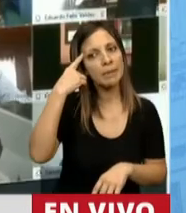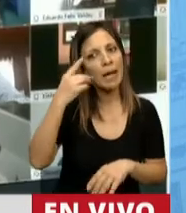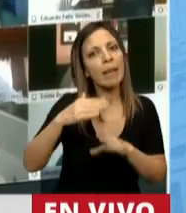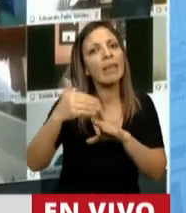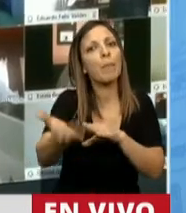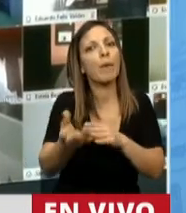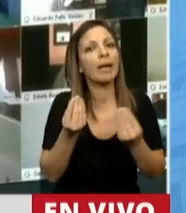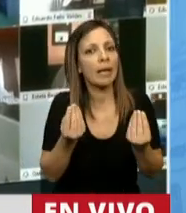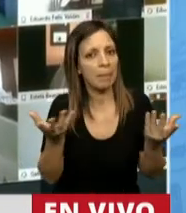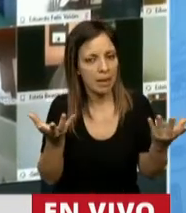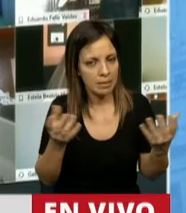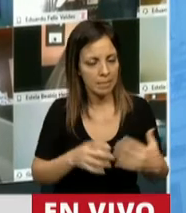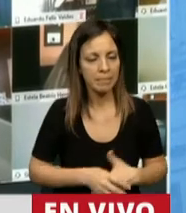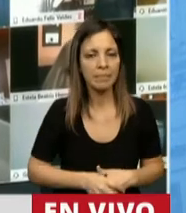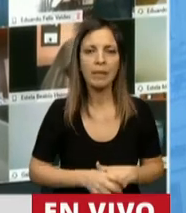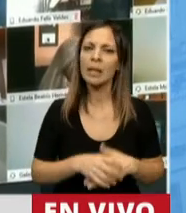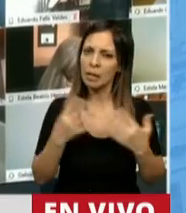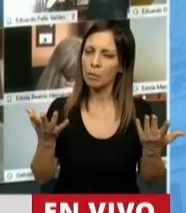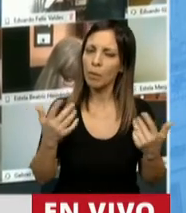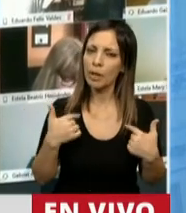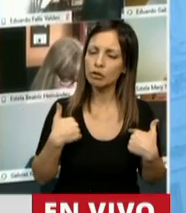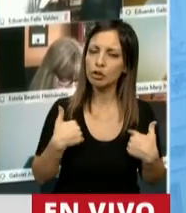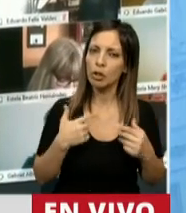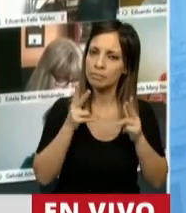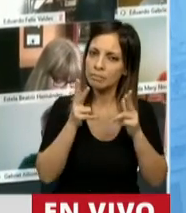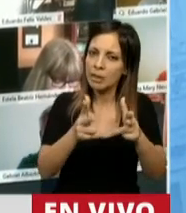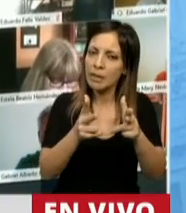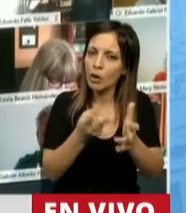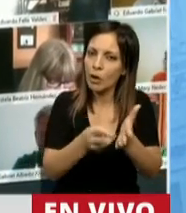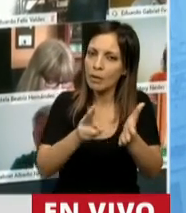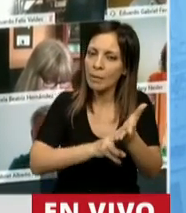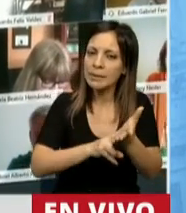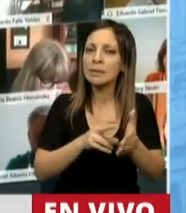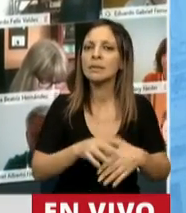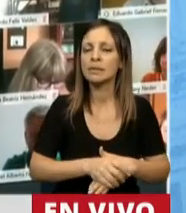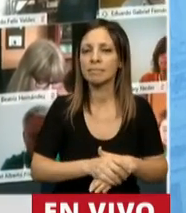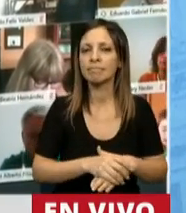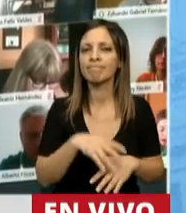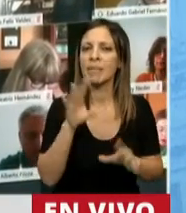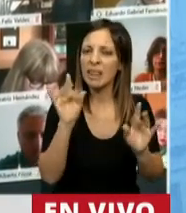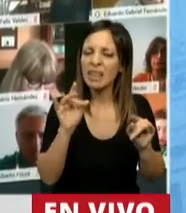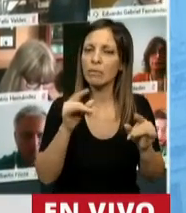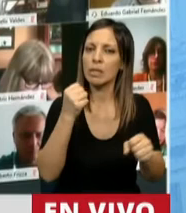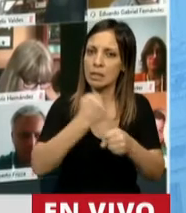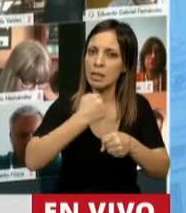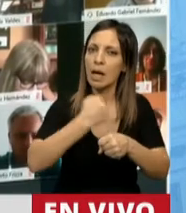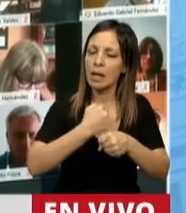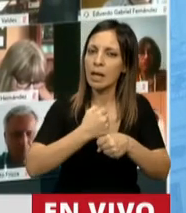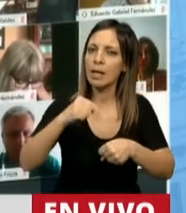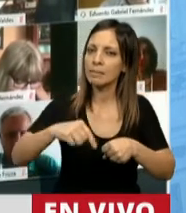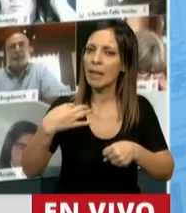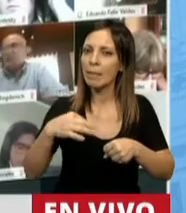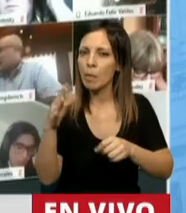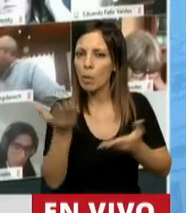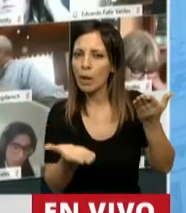Por eso hago hincapié, señor presidente, señoras y señores diputados, en la tarea que tenemos que tratar esto de